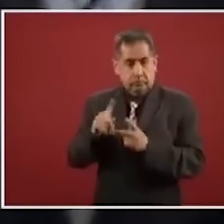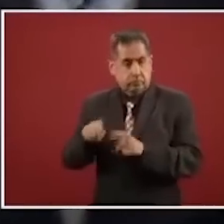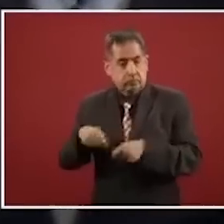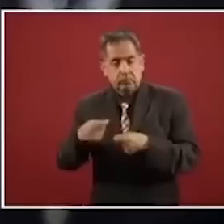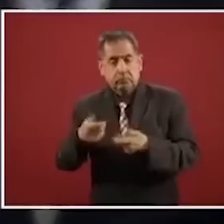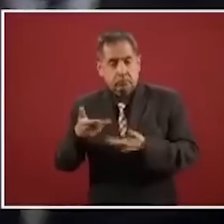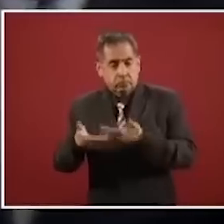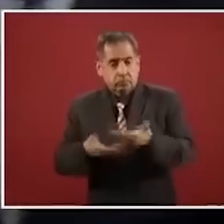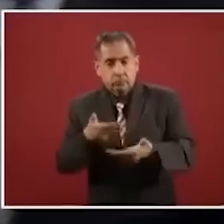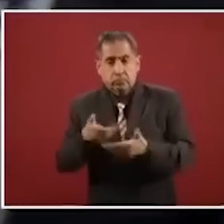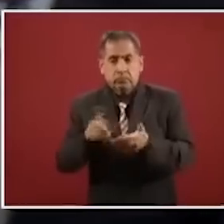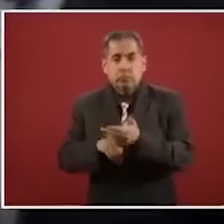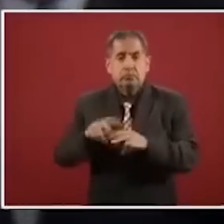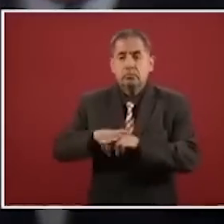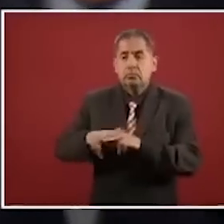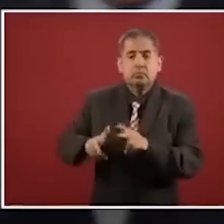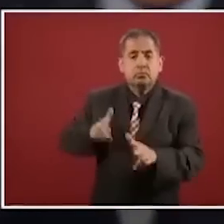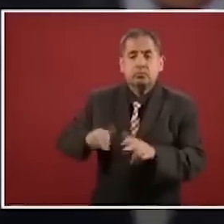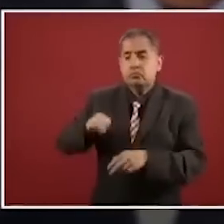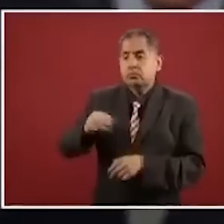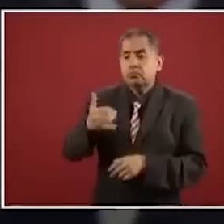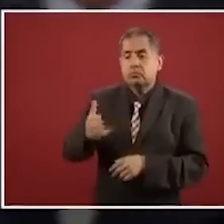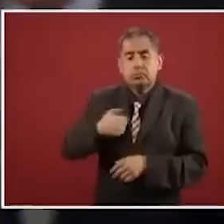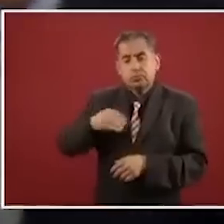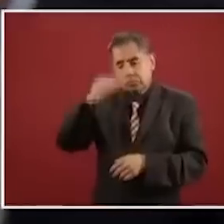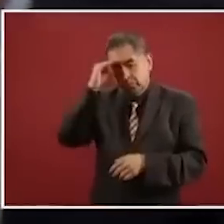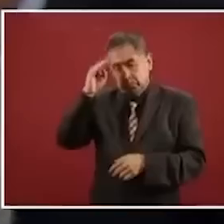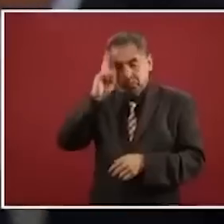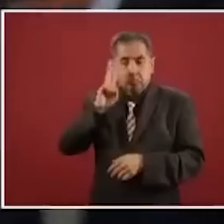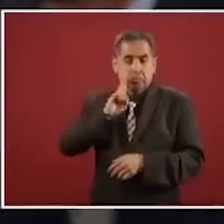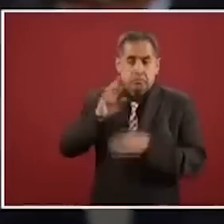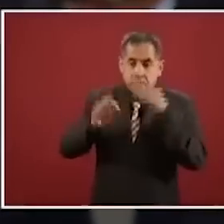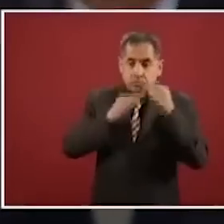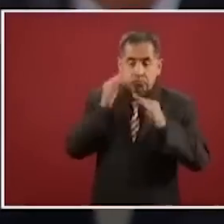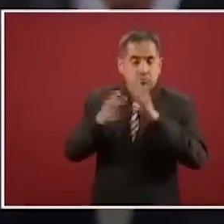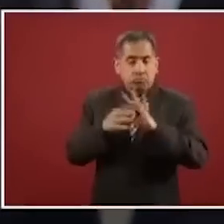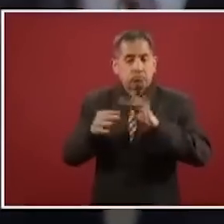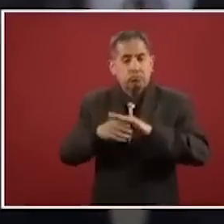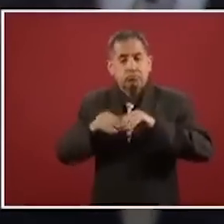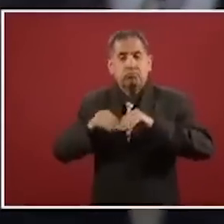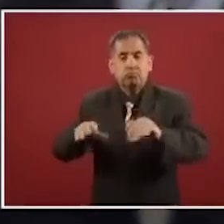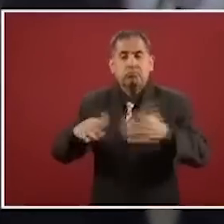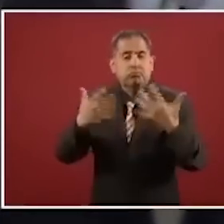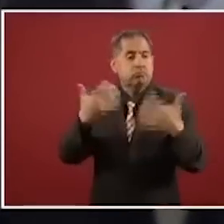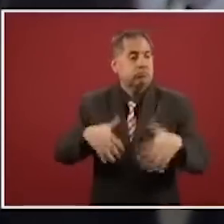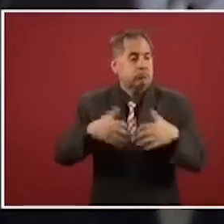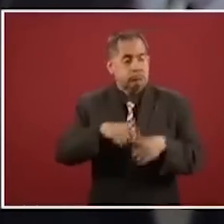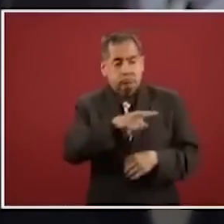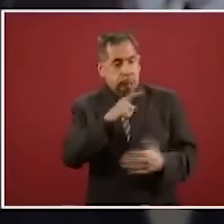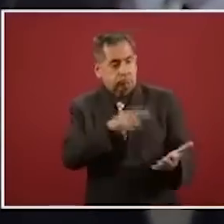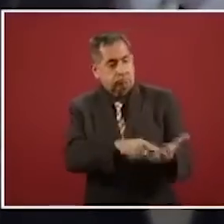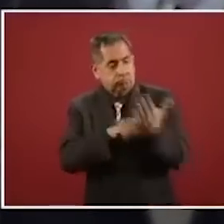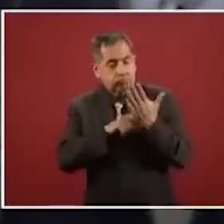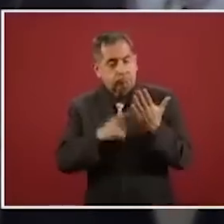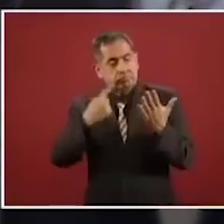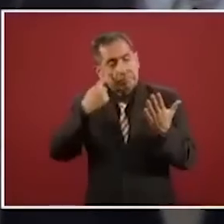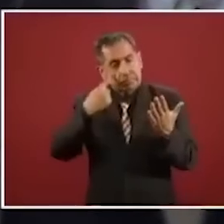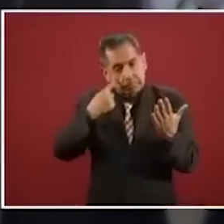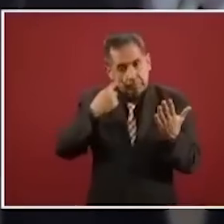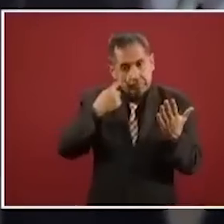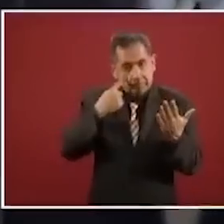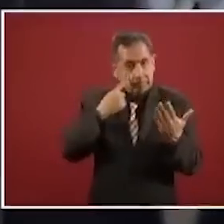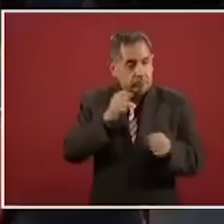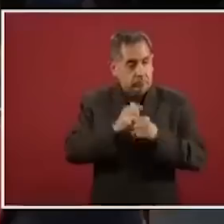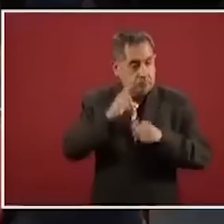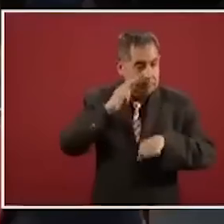servicios, licitaciones del Tren Maya, considera promover y seleccionar empresas que demuestren gestiones